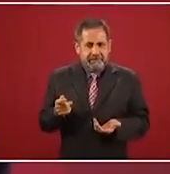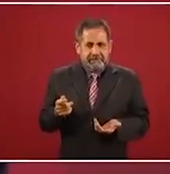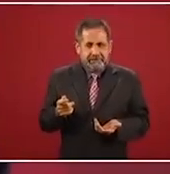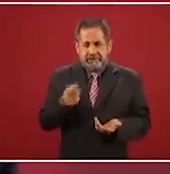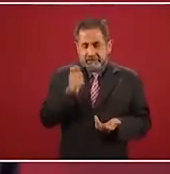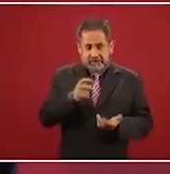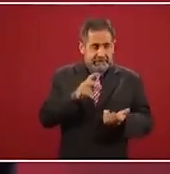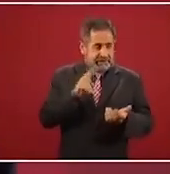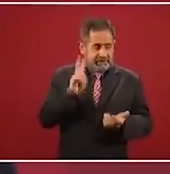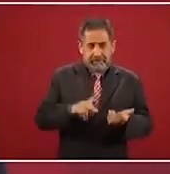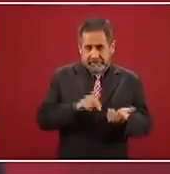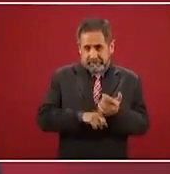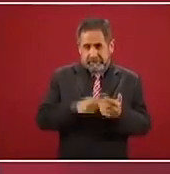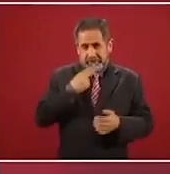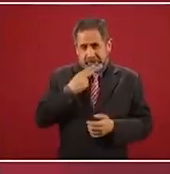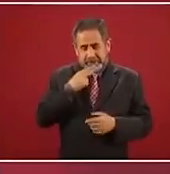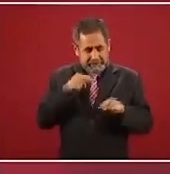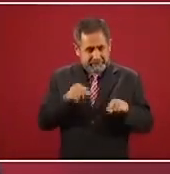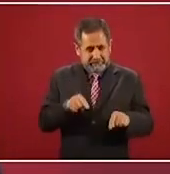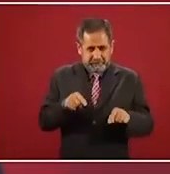es de utilidad